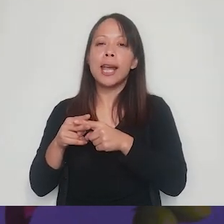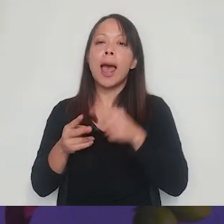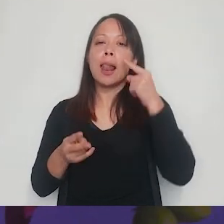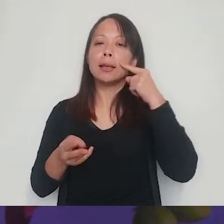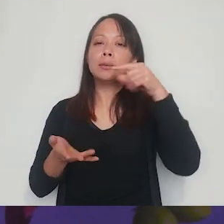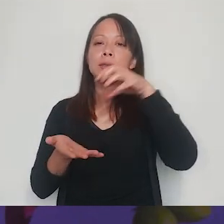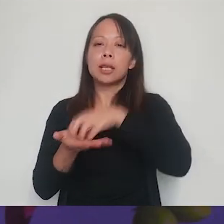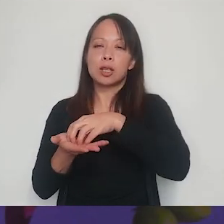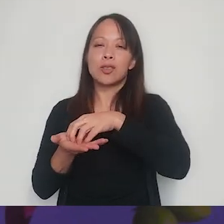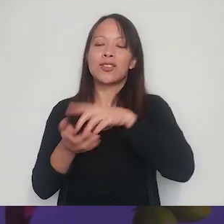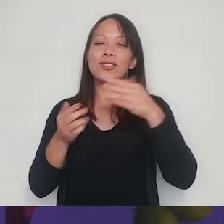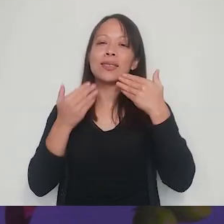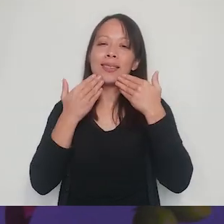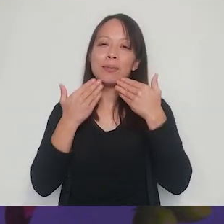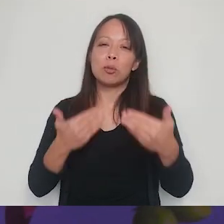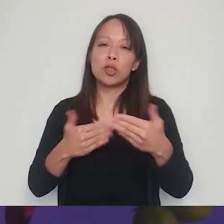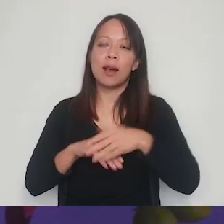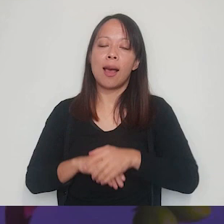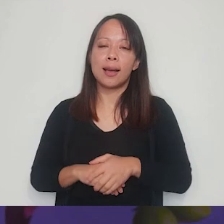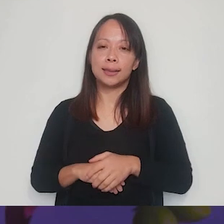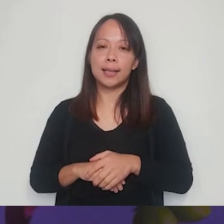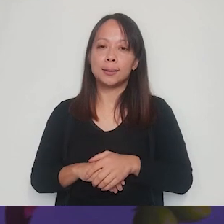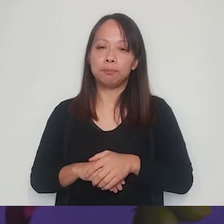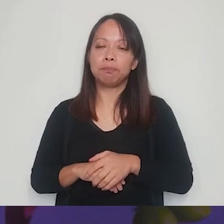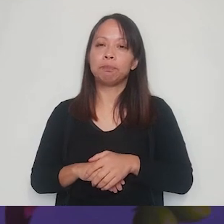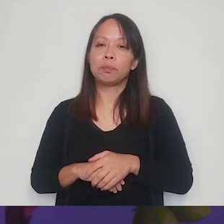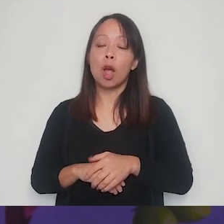del CONICET y de la Fundación Lounsbury.